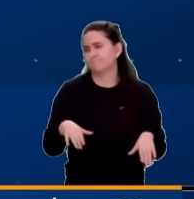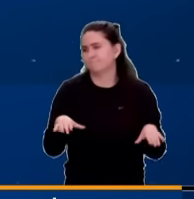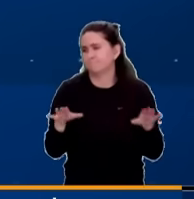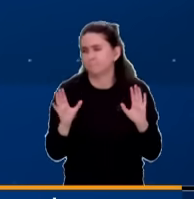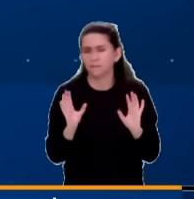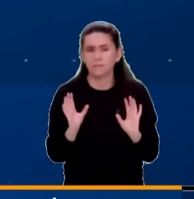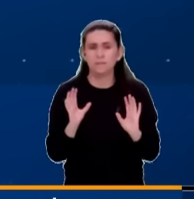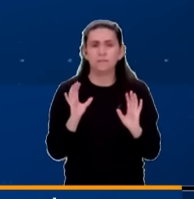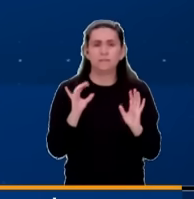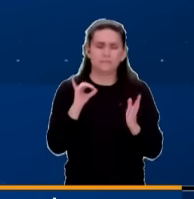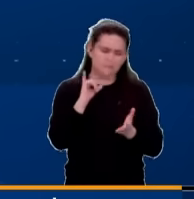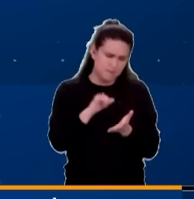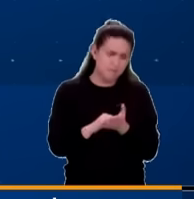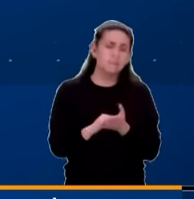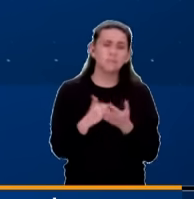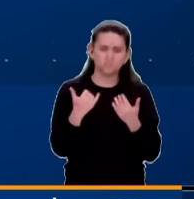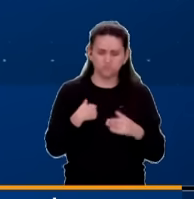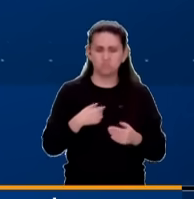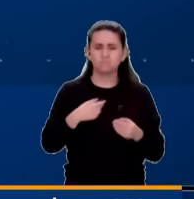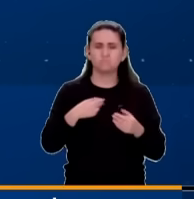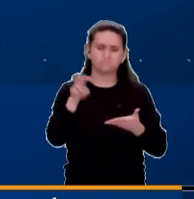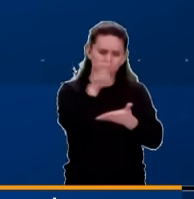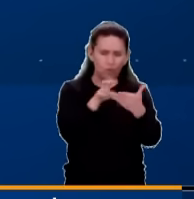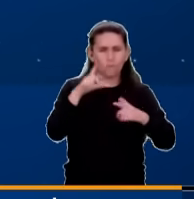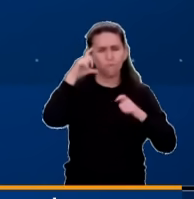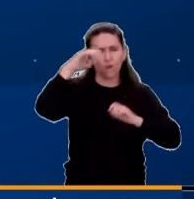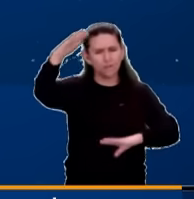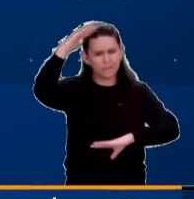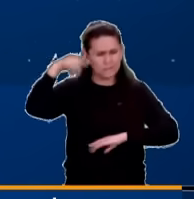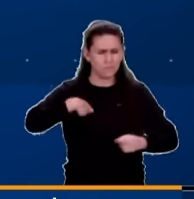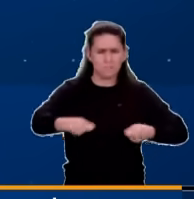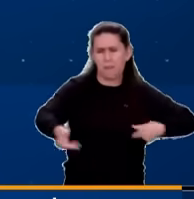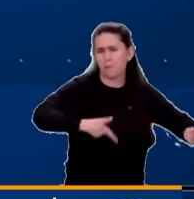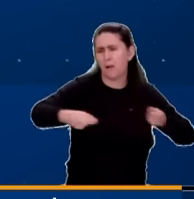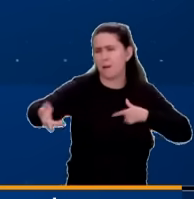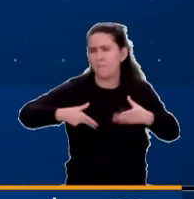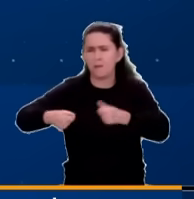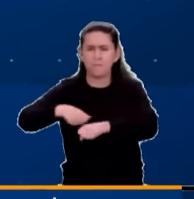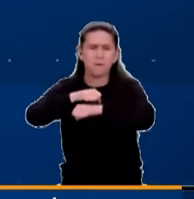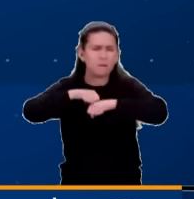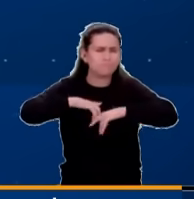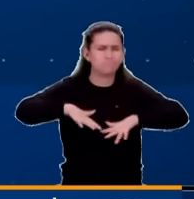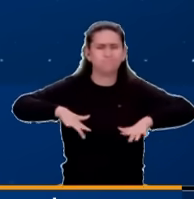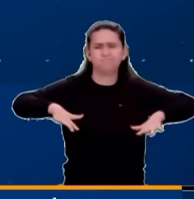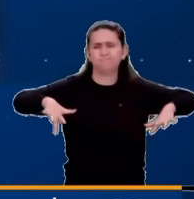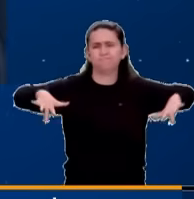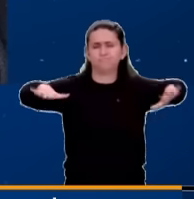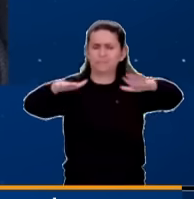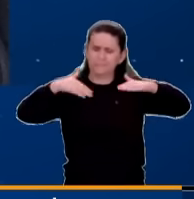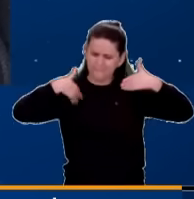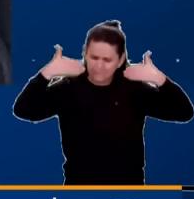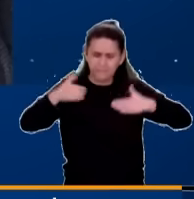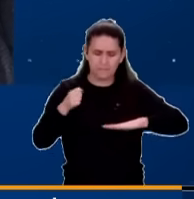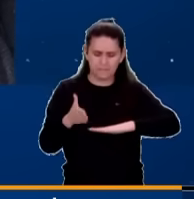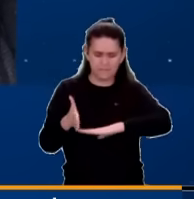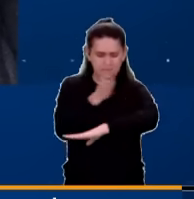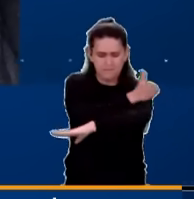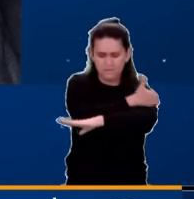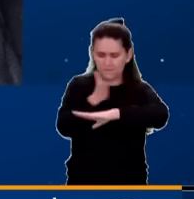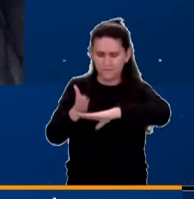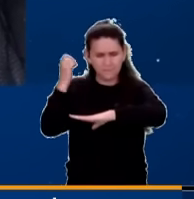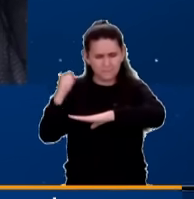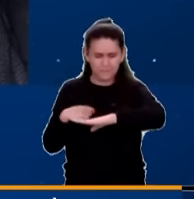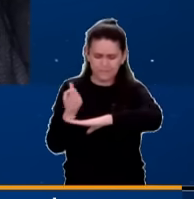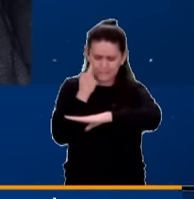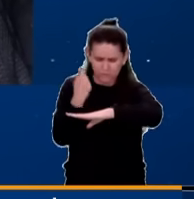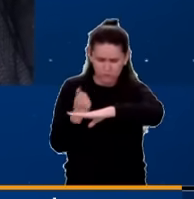buscarla, a repartir panfletos de ella, fotografías, y lo concentramos en este pedazo, en esta zona aquí, pues